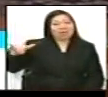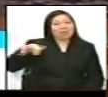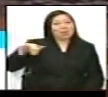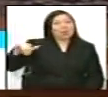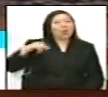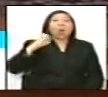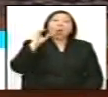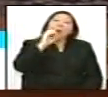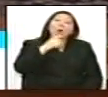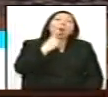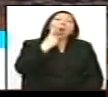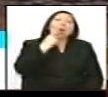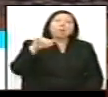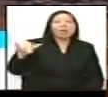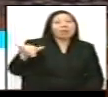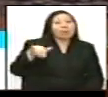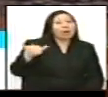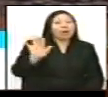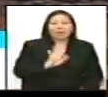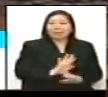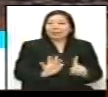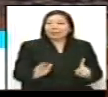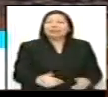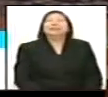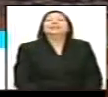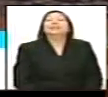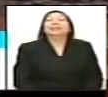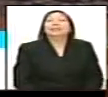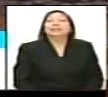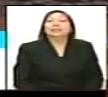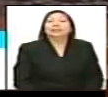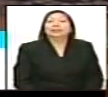probablemente es el antecedente más antiguo de la alternancia